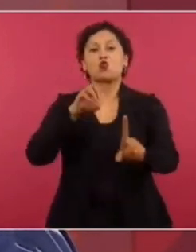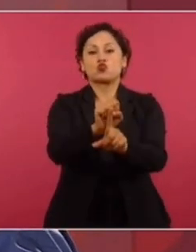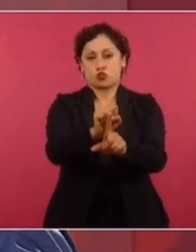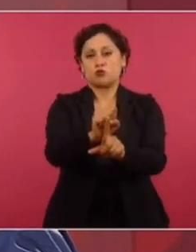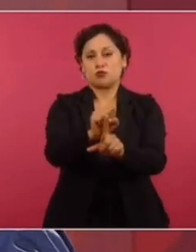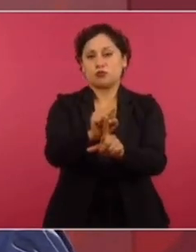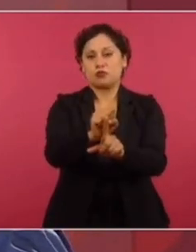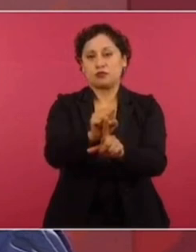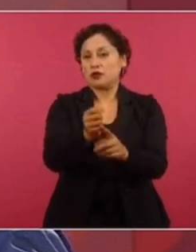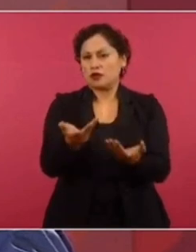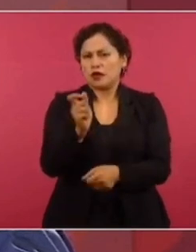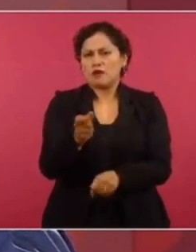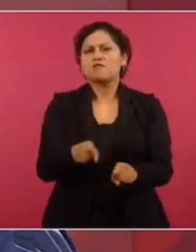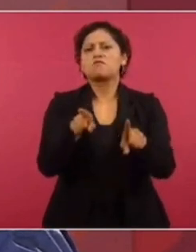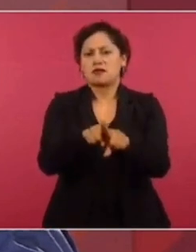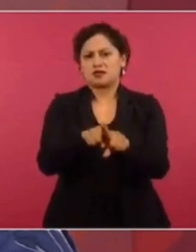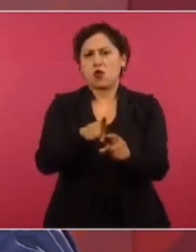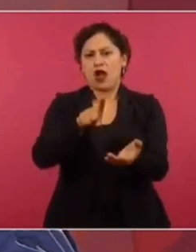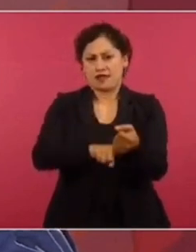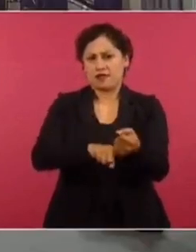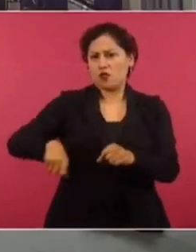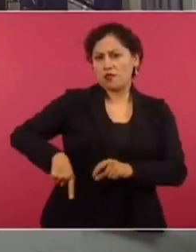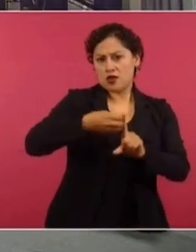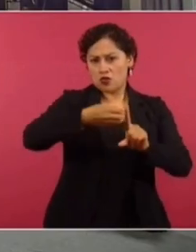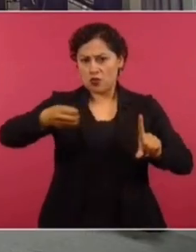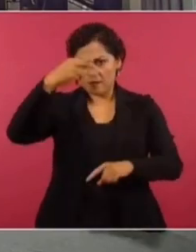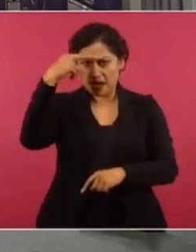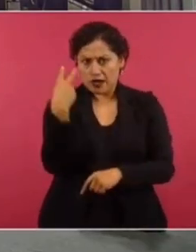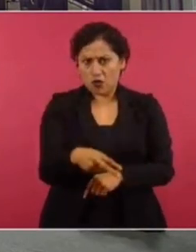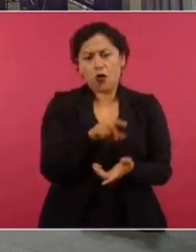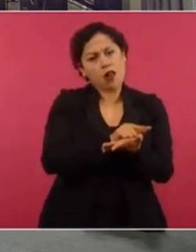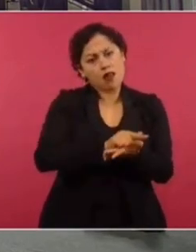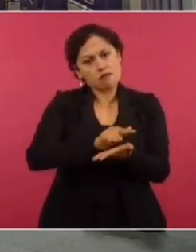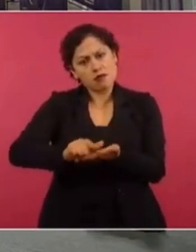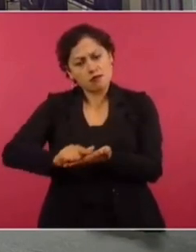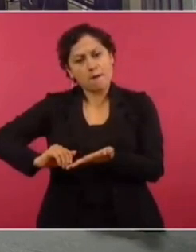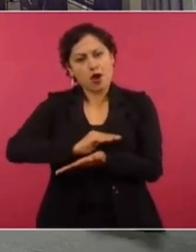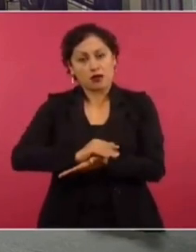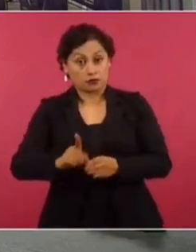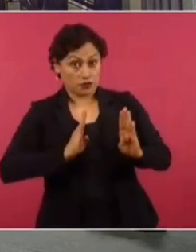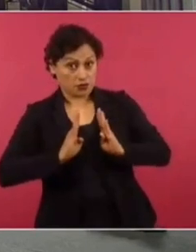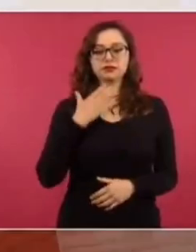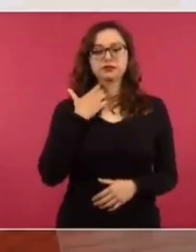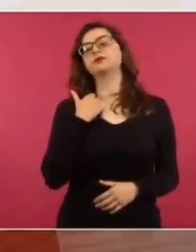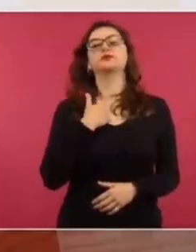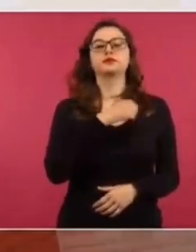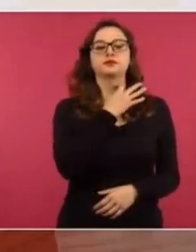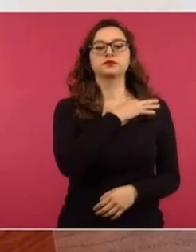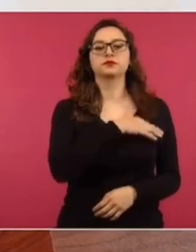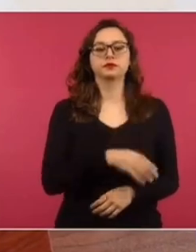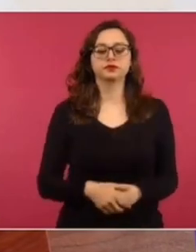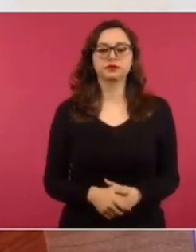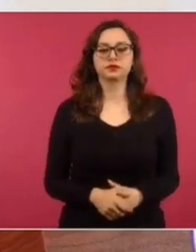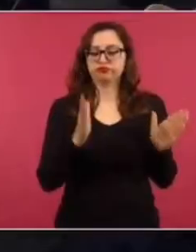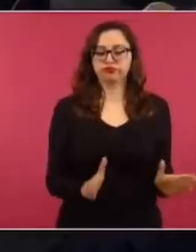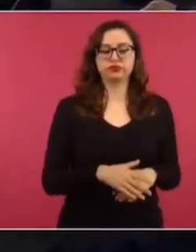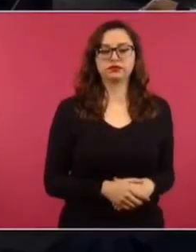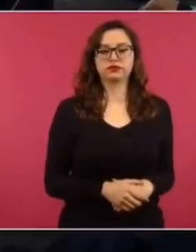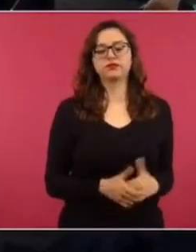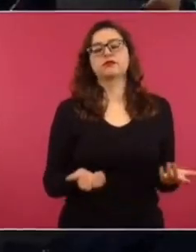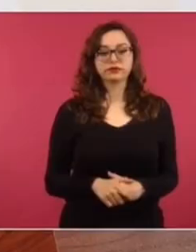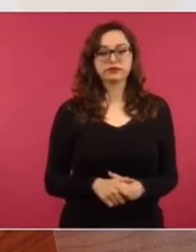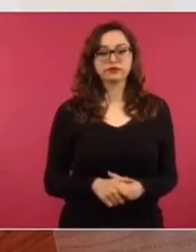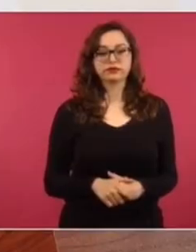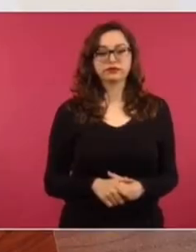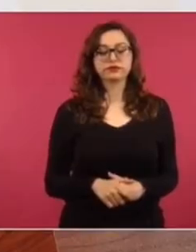que ver con limpiar la imagen del Estado mexicano, porque no queremos también del ejército, porque son dos momentos, desaparecen